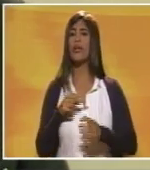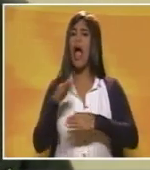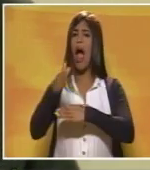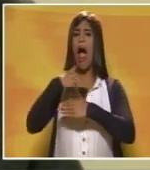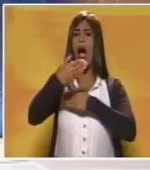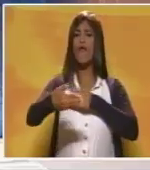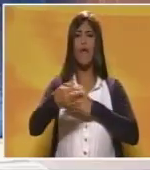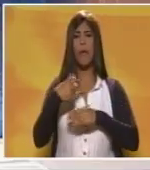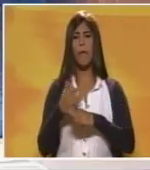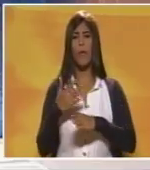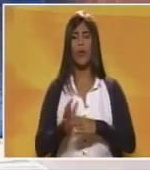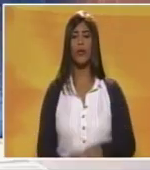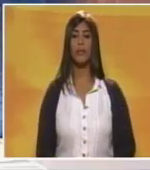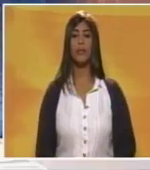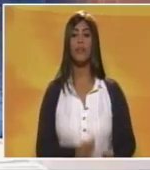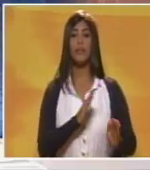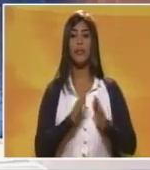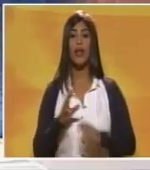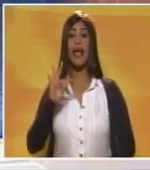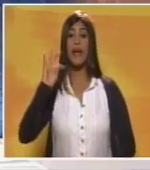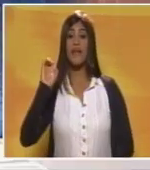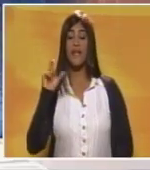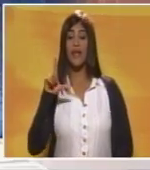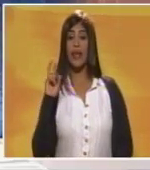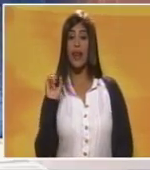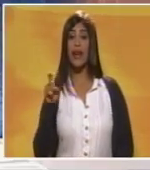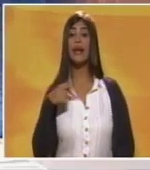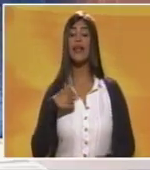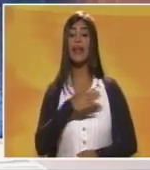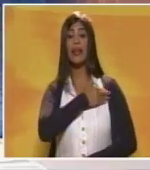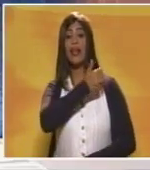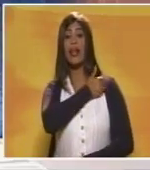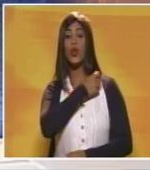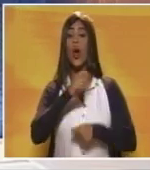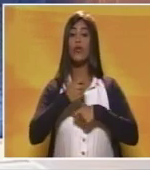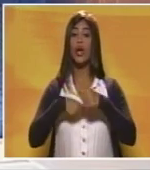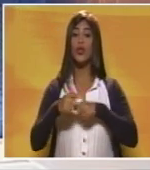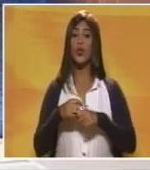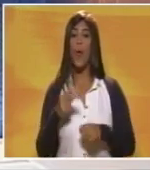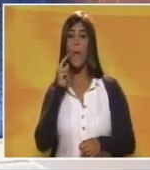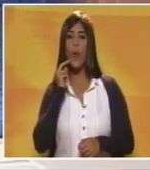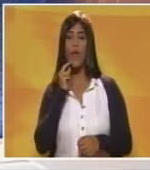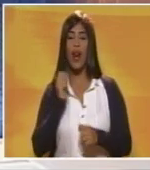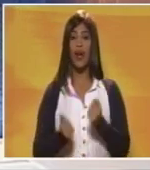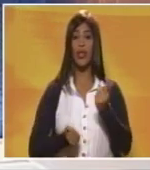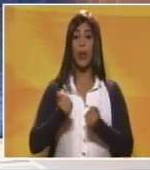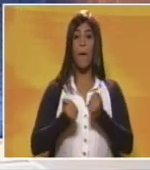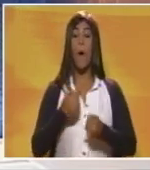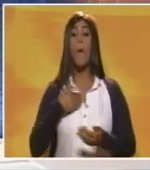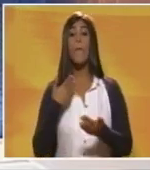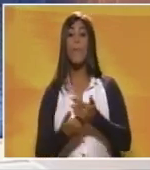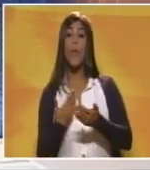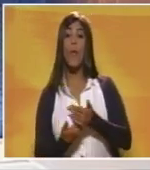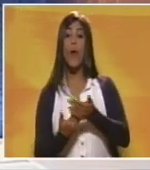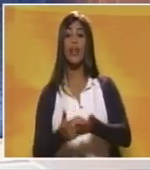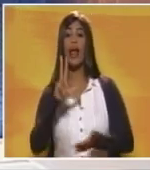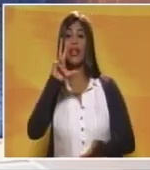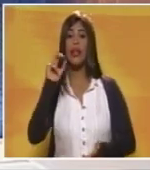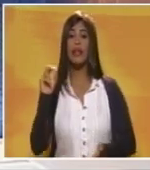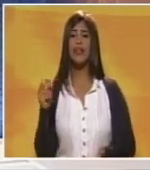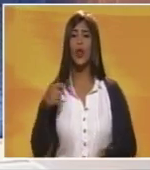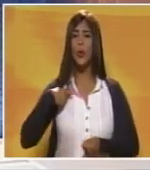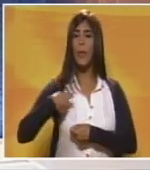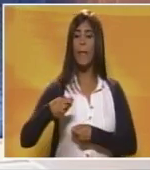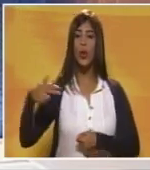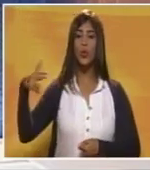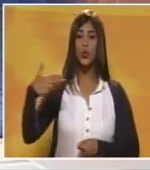diplomática. Félix Jaramillo, director de la Asociación Bolivariana de Transporte, propone la fijación de 300 bolívares el precio de la tarifa